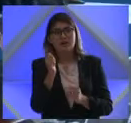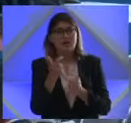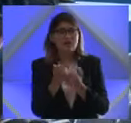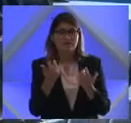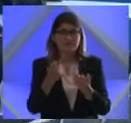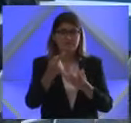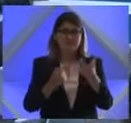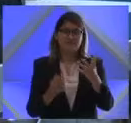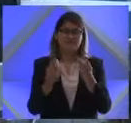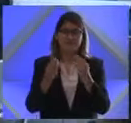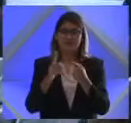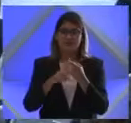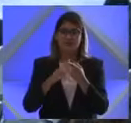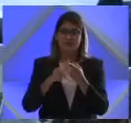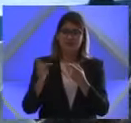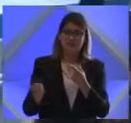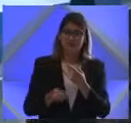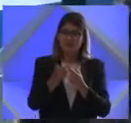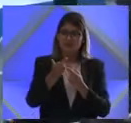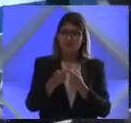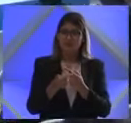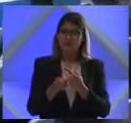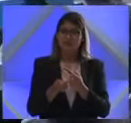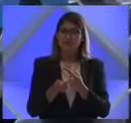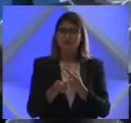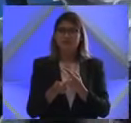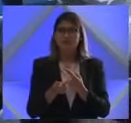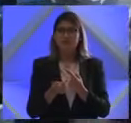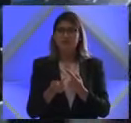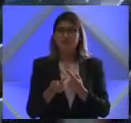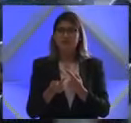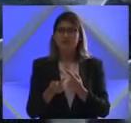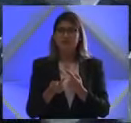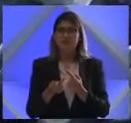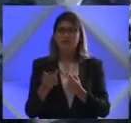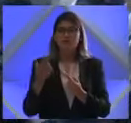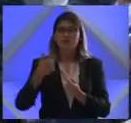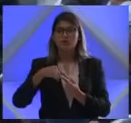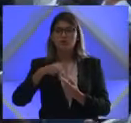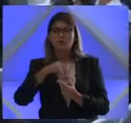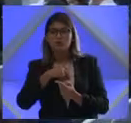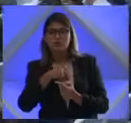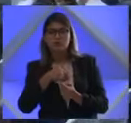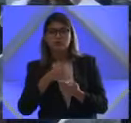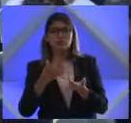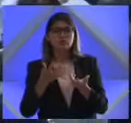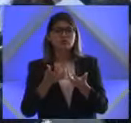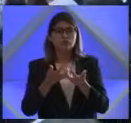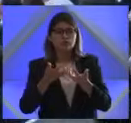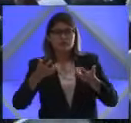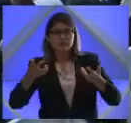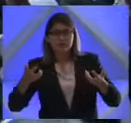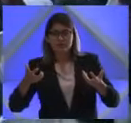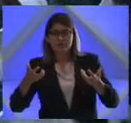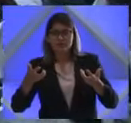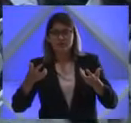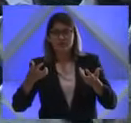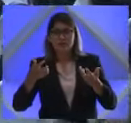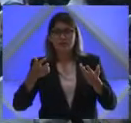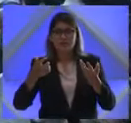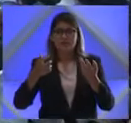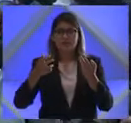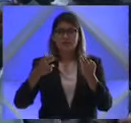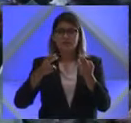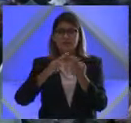la primera sería donde ponemos la separación entre el espacio y la